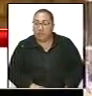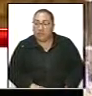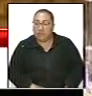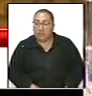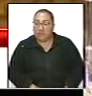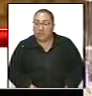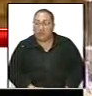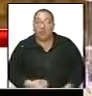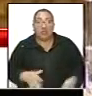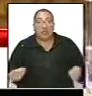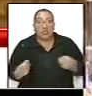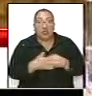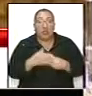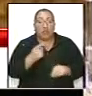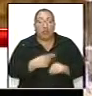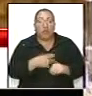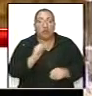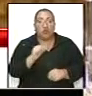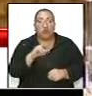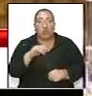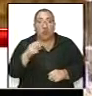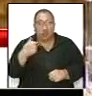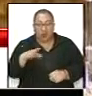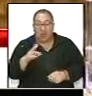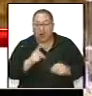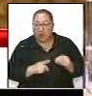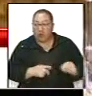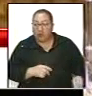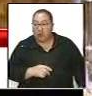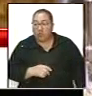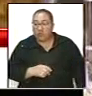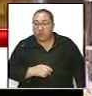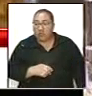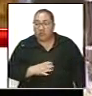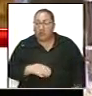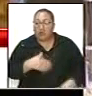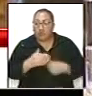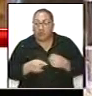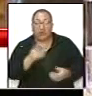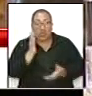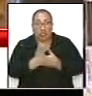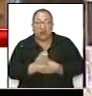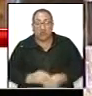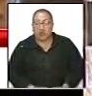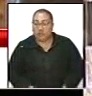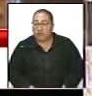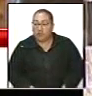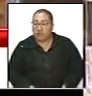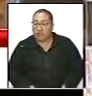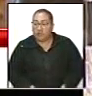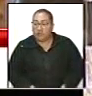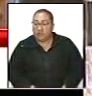sido cerrados por SUNEDU. Algunos de ellos están ahora en el marco de un proceso sancionador. Al mismo